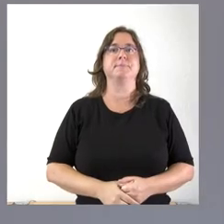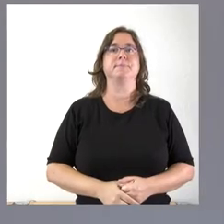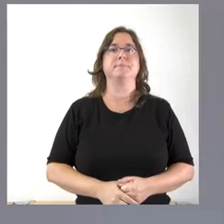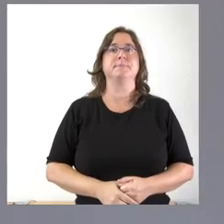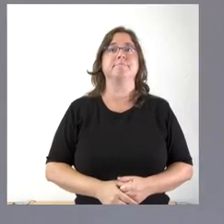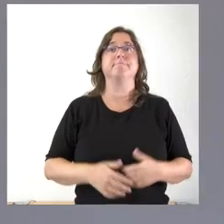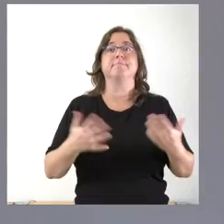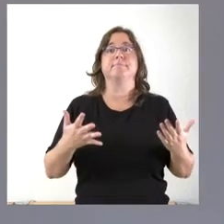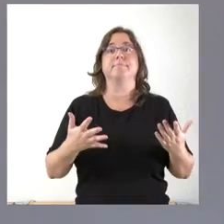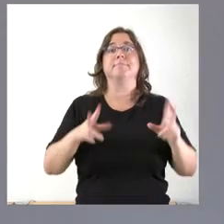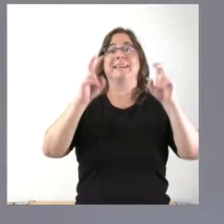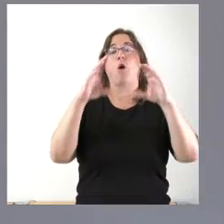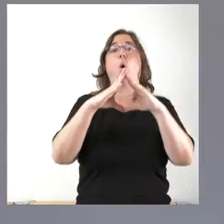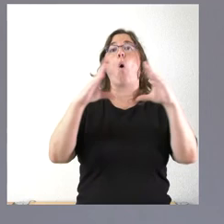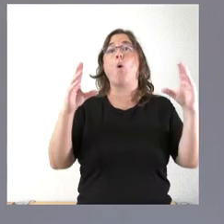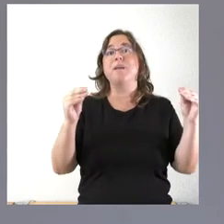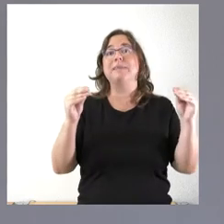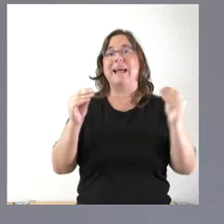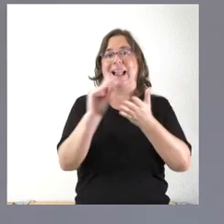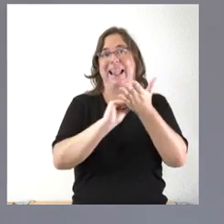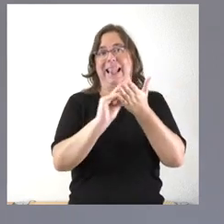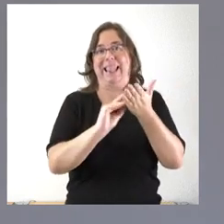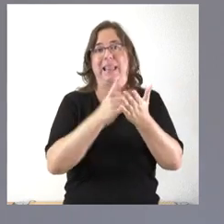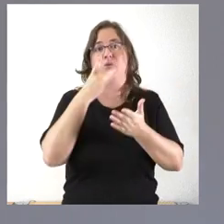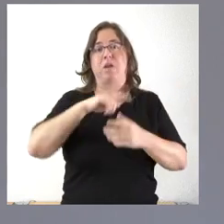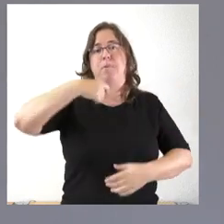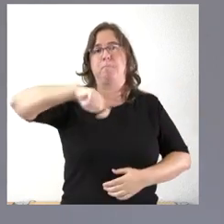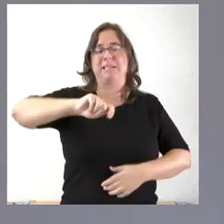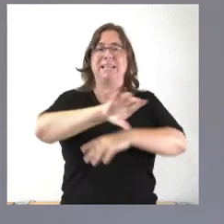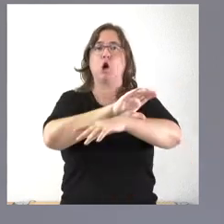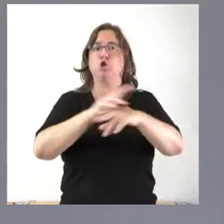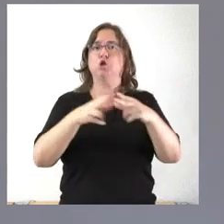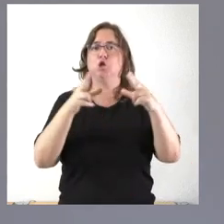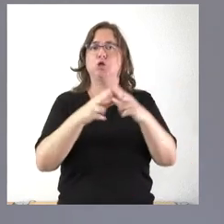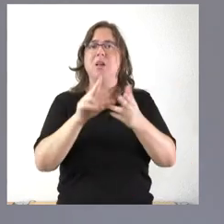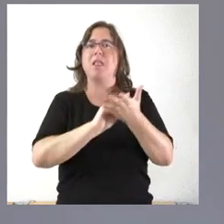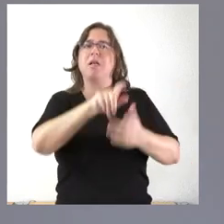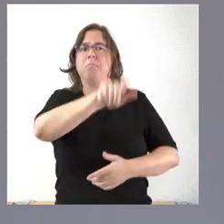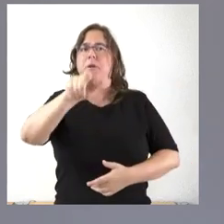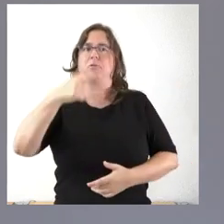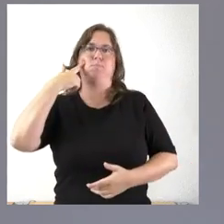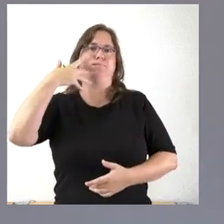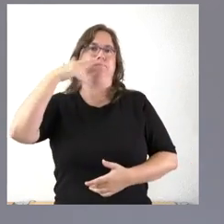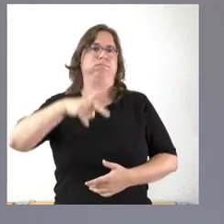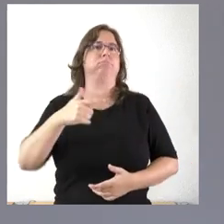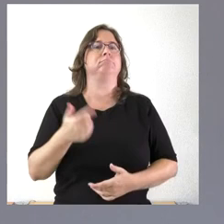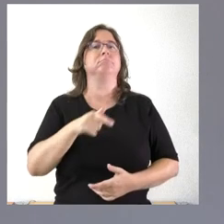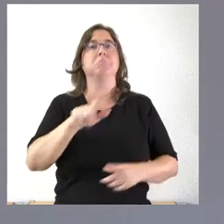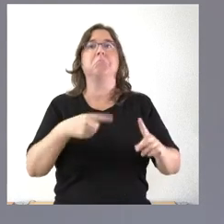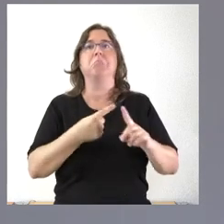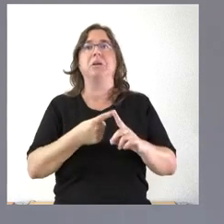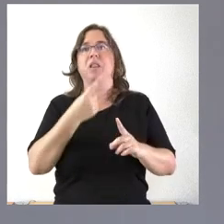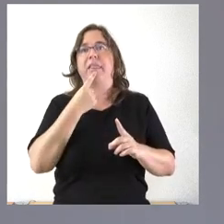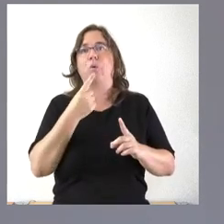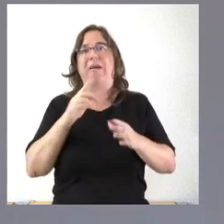Bueno, en relación con las universidades, les he dado el dato de quiénes serán los presidentes de los consejos sociales. Me parece que son personas de reconocido prestigio y tampoco diría yo que